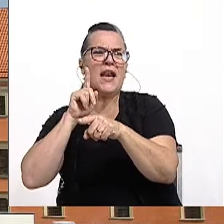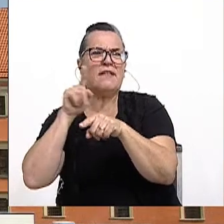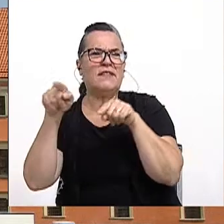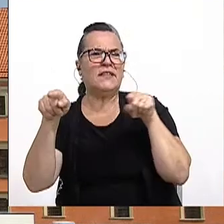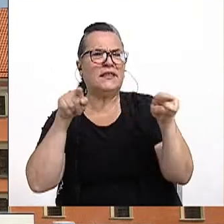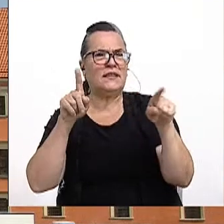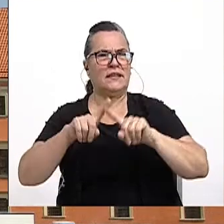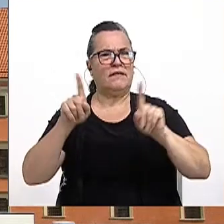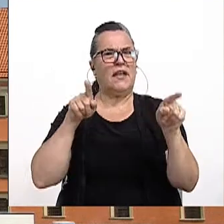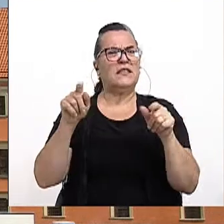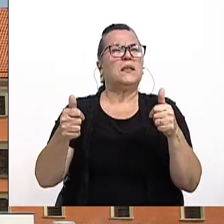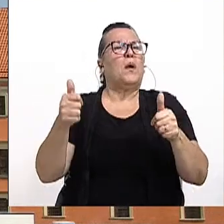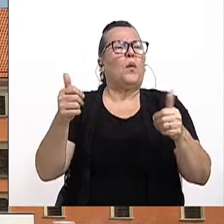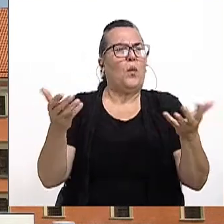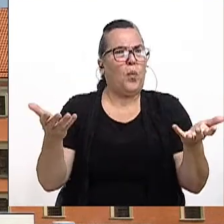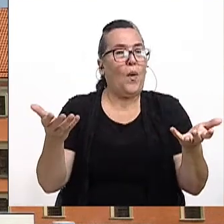artificial?